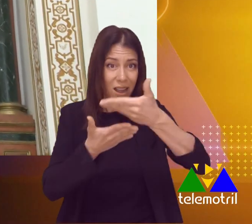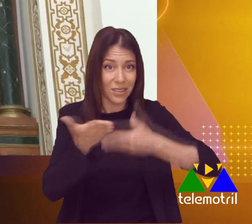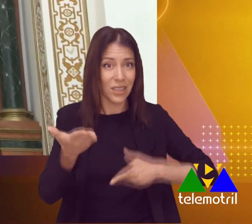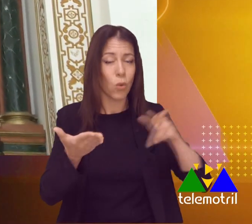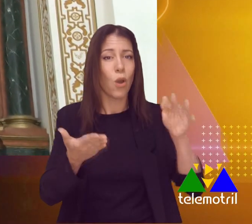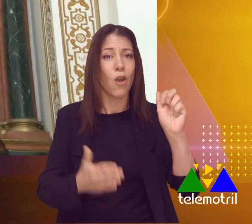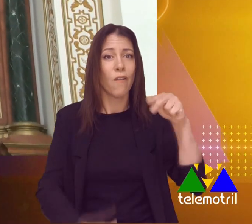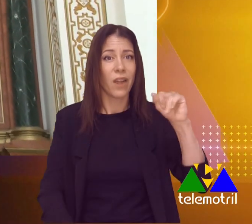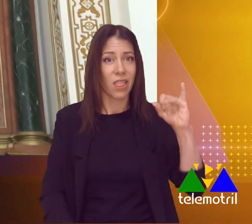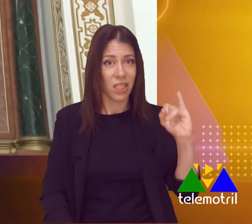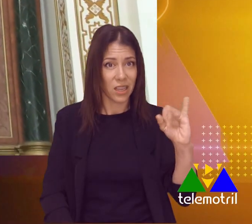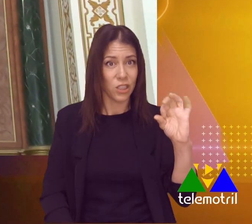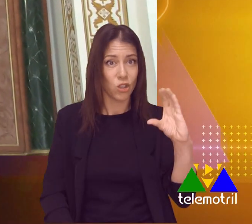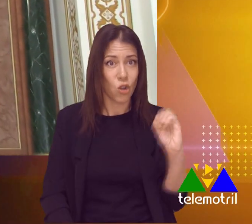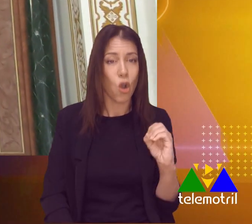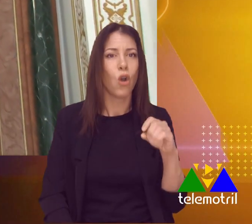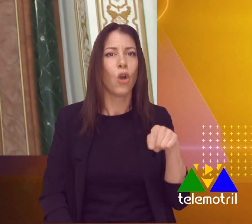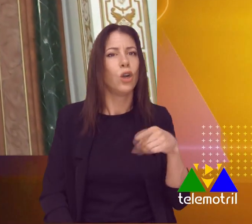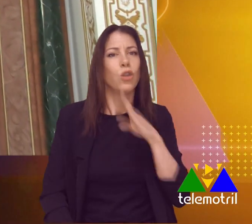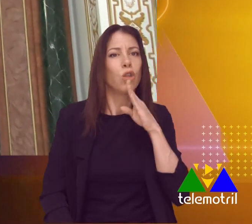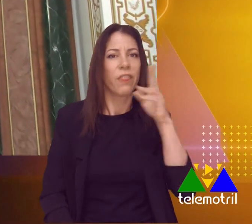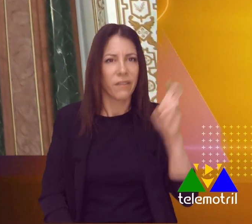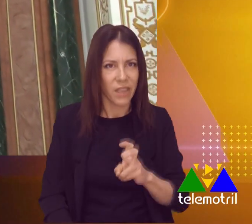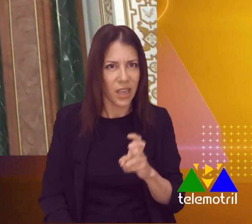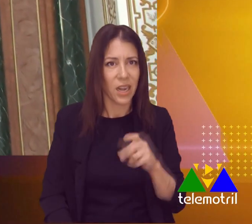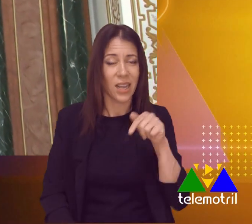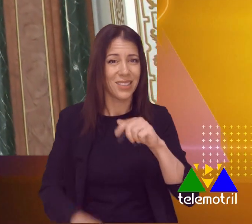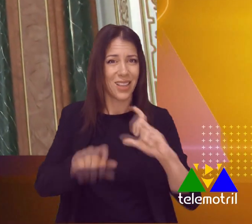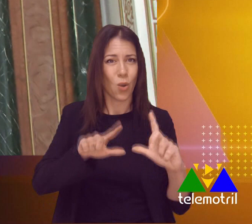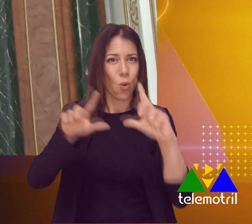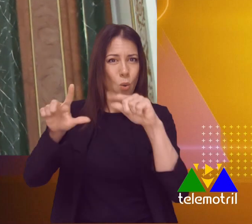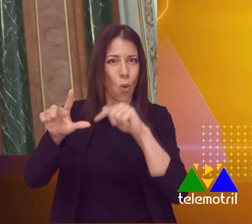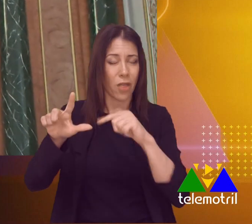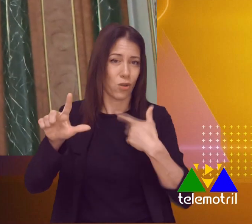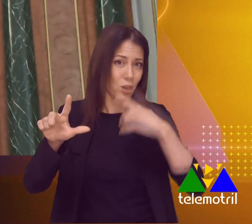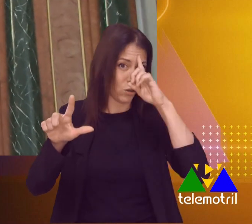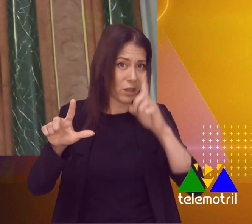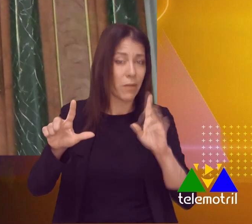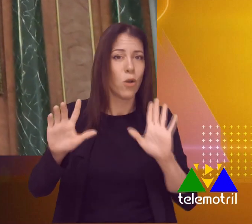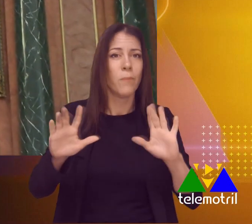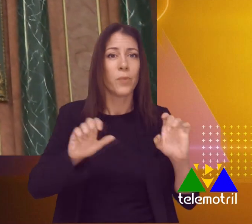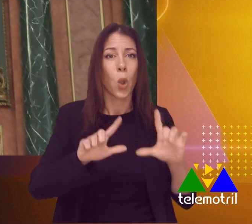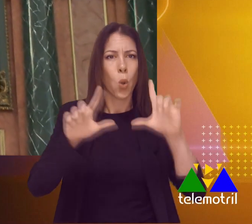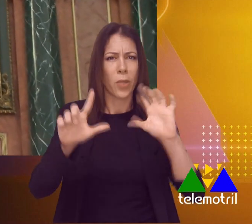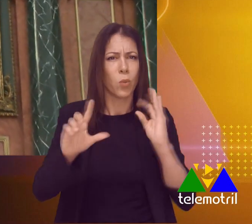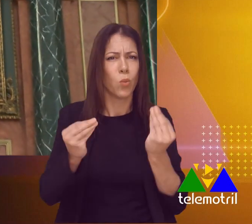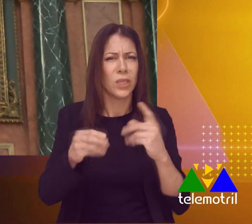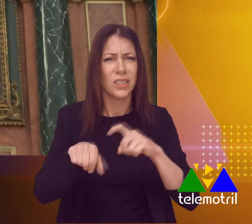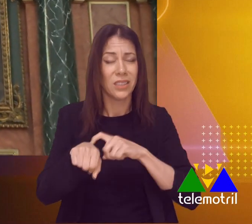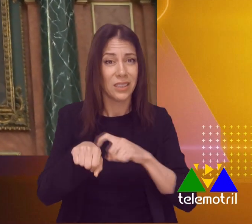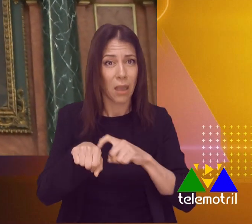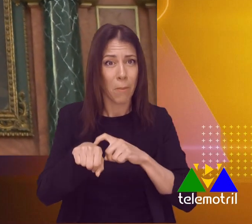Francisco Posadas, conocemos perfectamente de dónde viene este cuadro, que no lo sabíamos. Es un cuadro muy